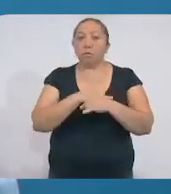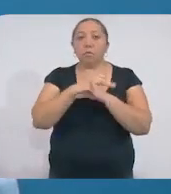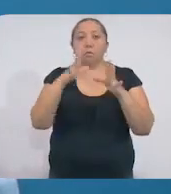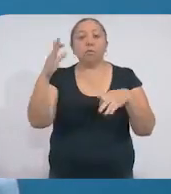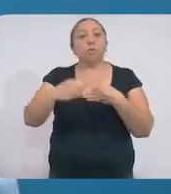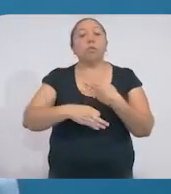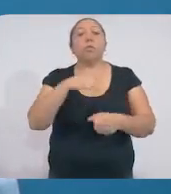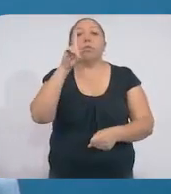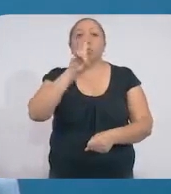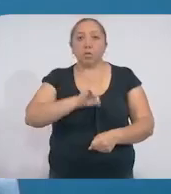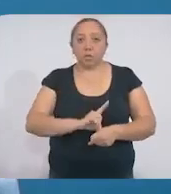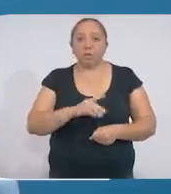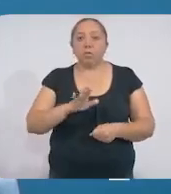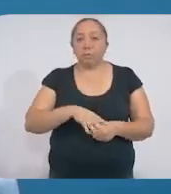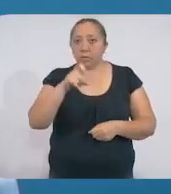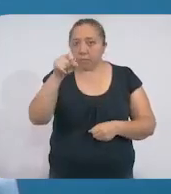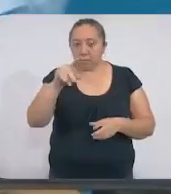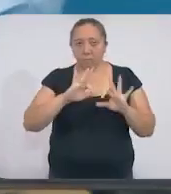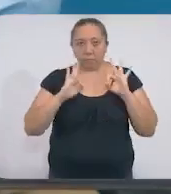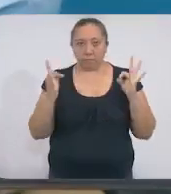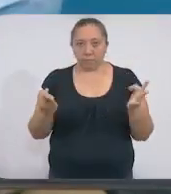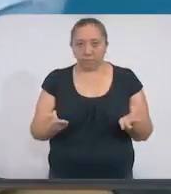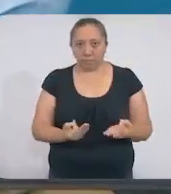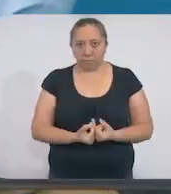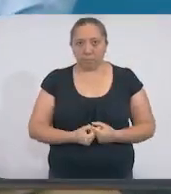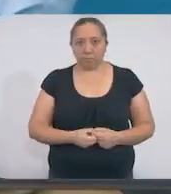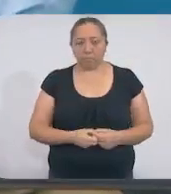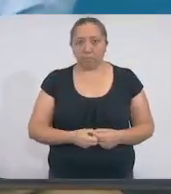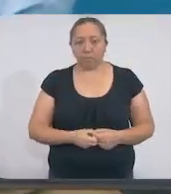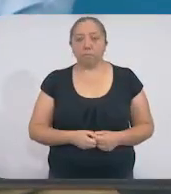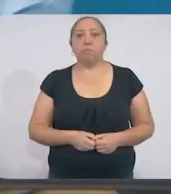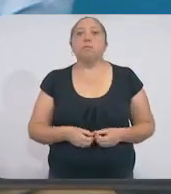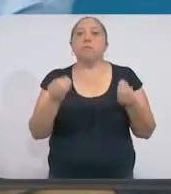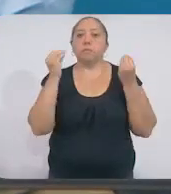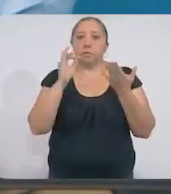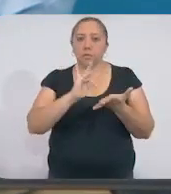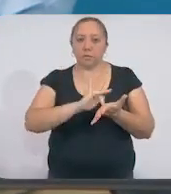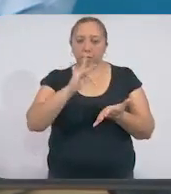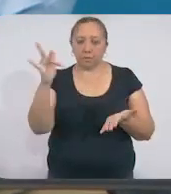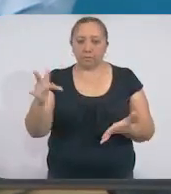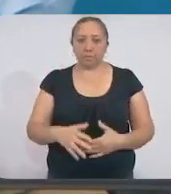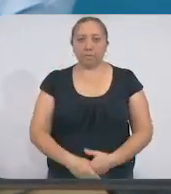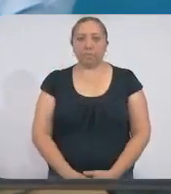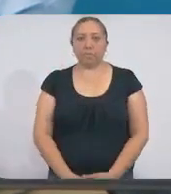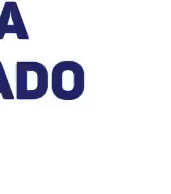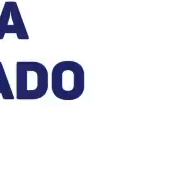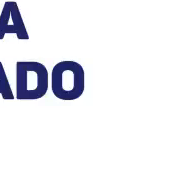información todos los días por este mismo medio. Muchas gracias.